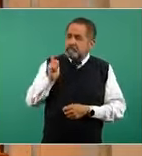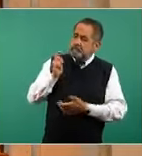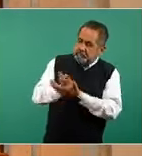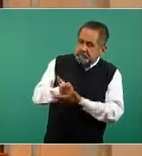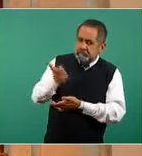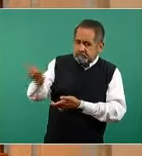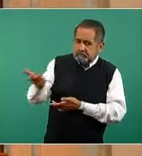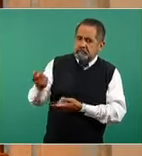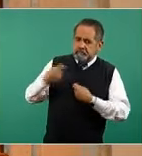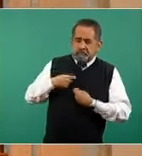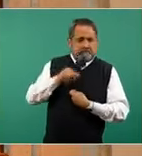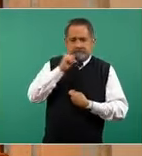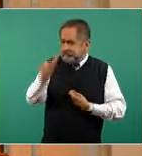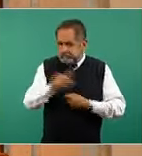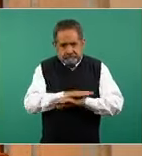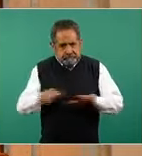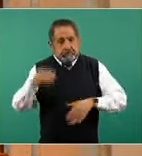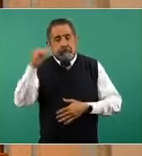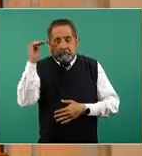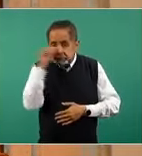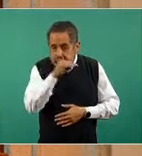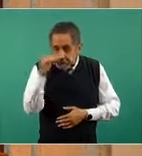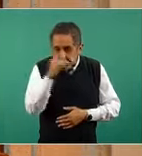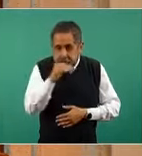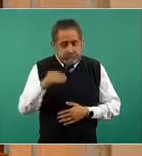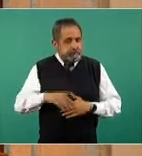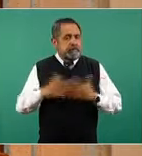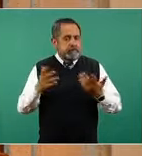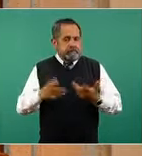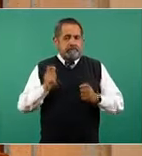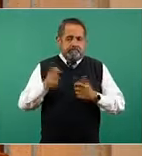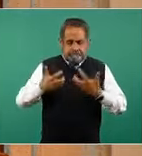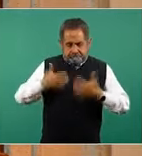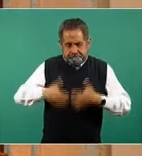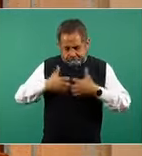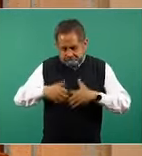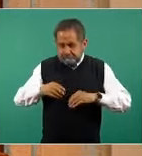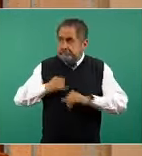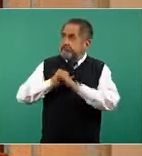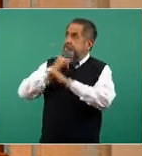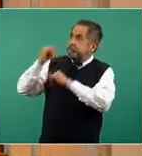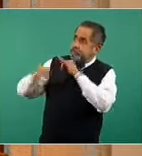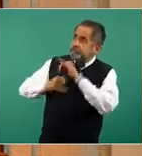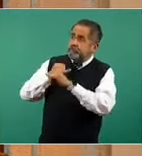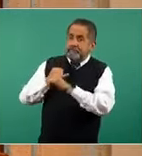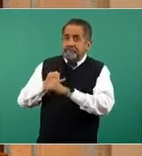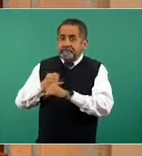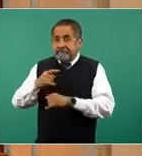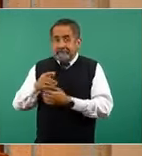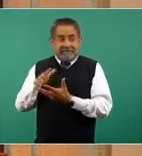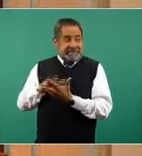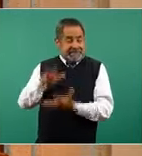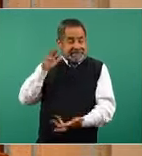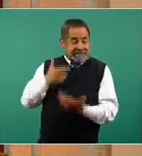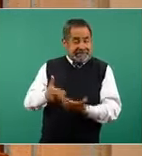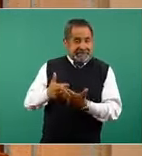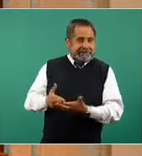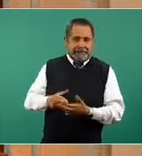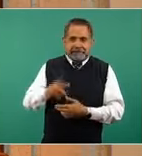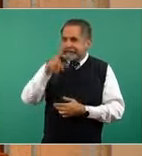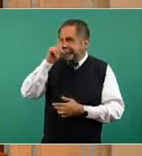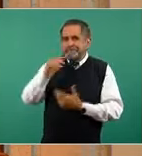estas dosis. Pero, como sabemos, la producción y la distribución internacional no es suficiente para poder,